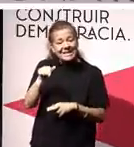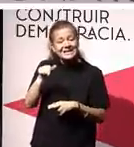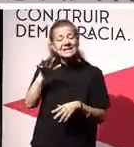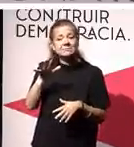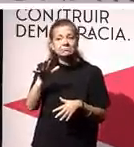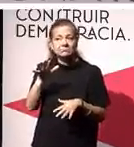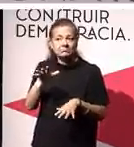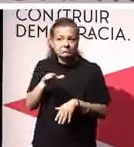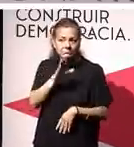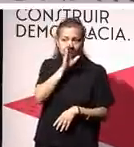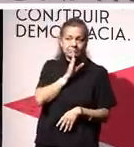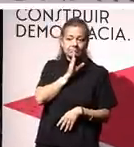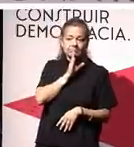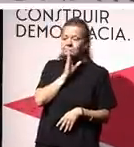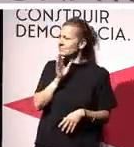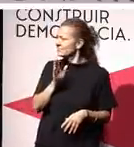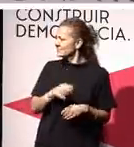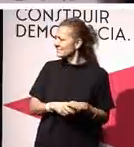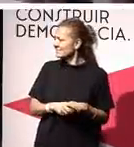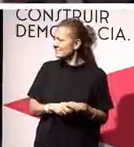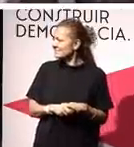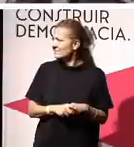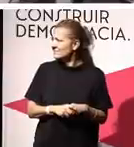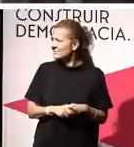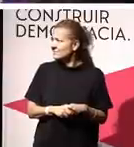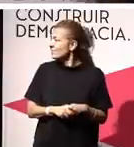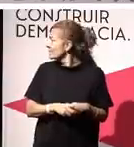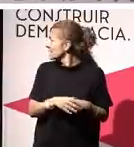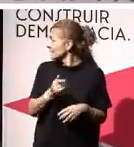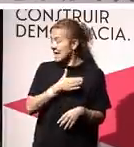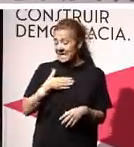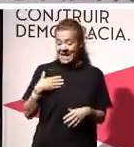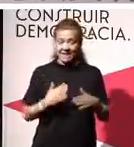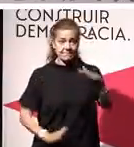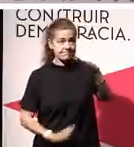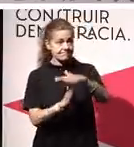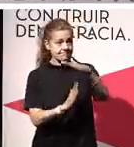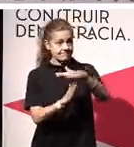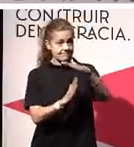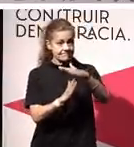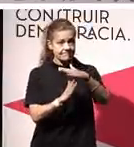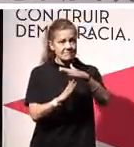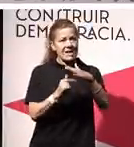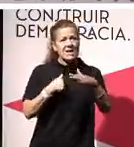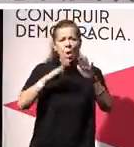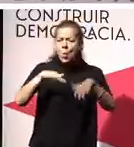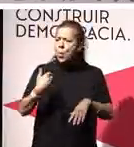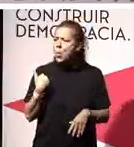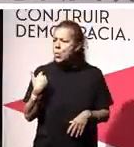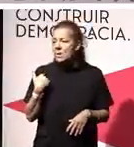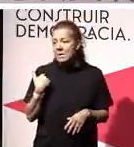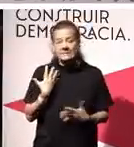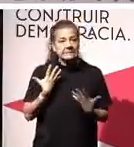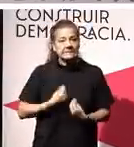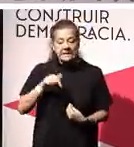trincheras es desde donde tratan de frenarnos y la última ocasión se ha producido, por